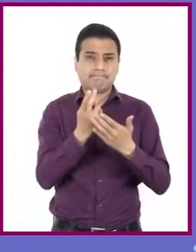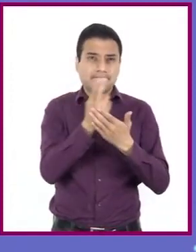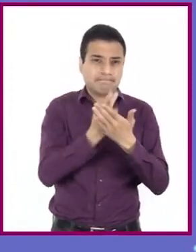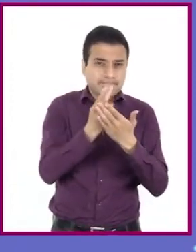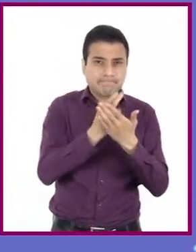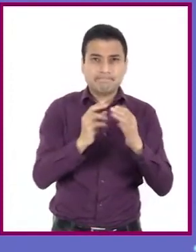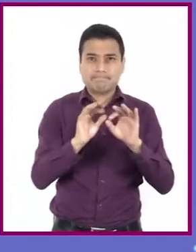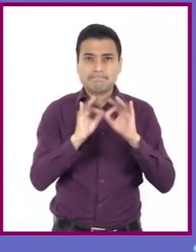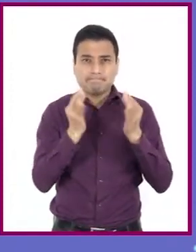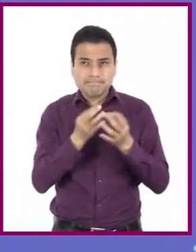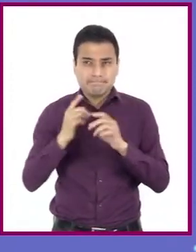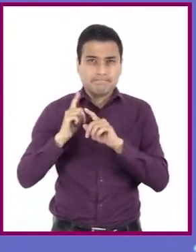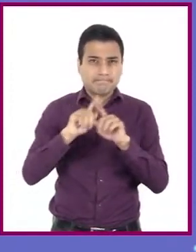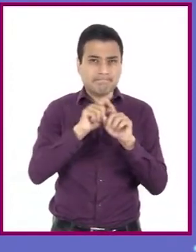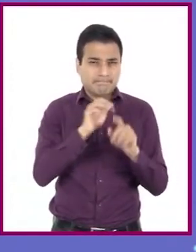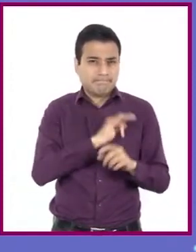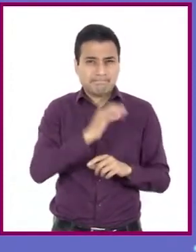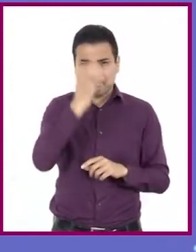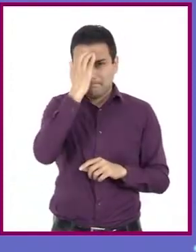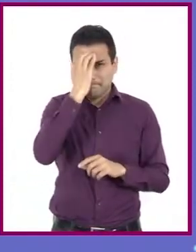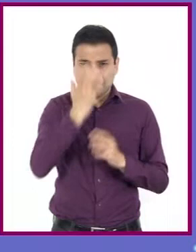y del fondo.